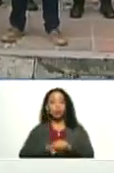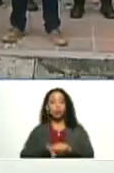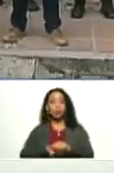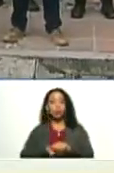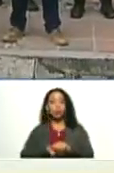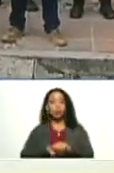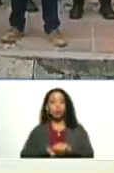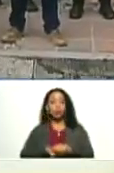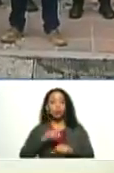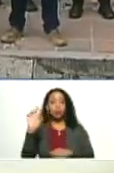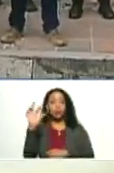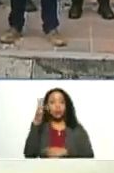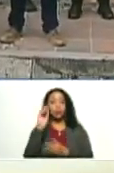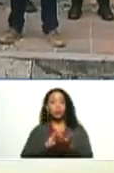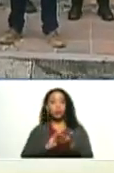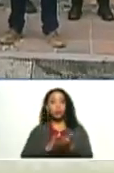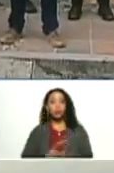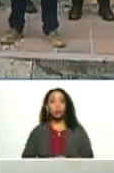para la tercera vez.